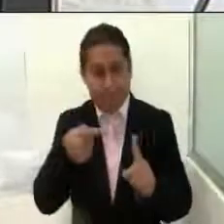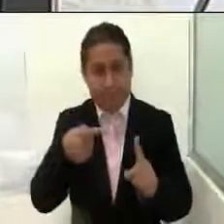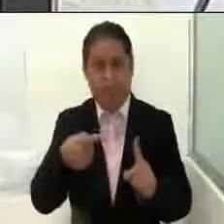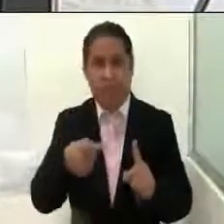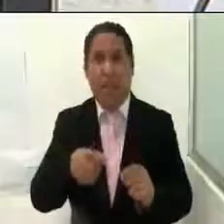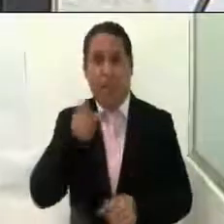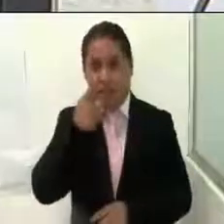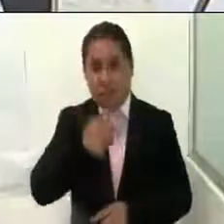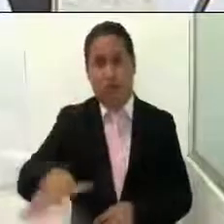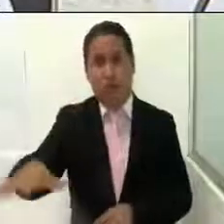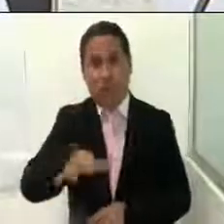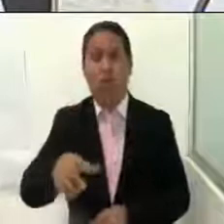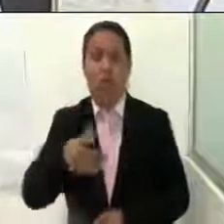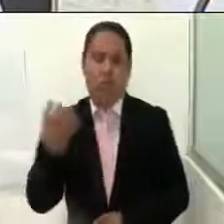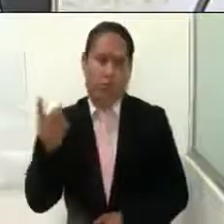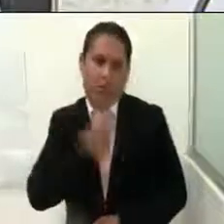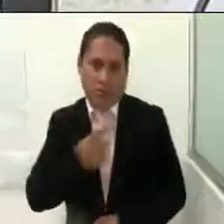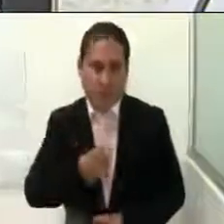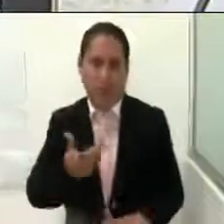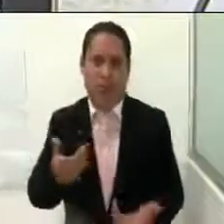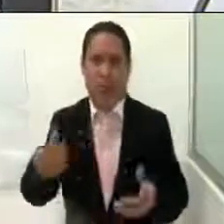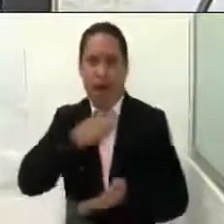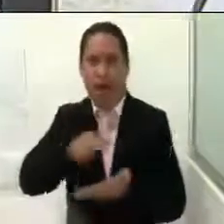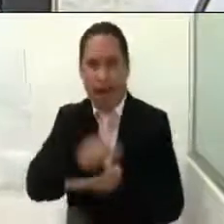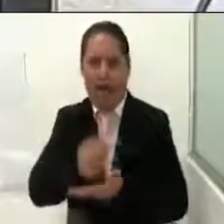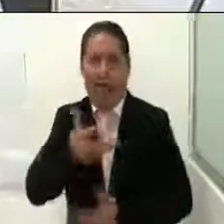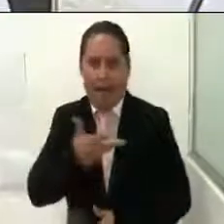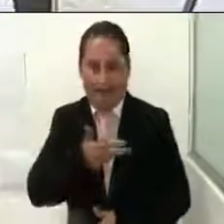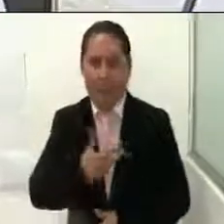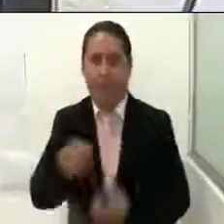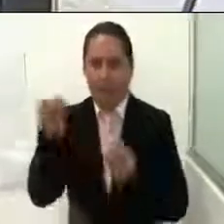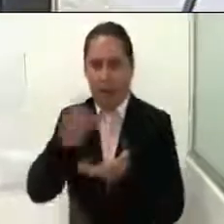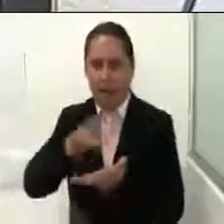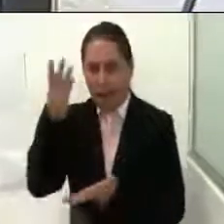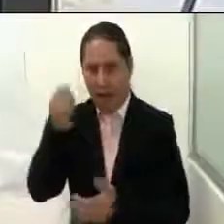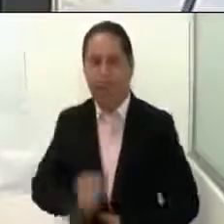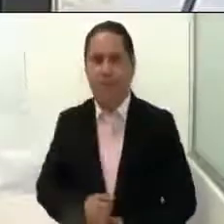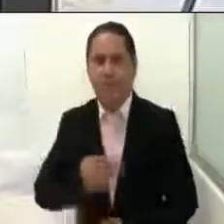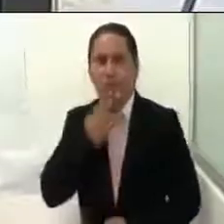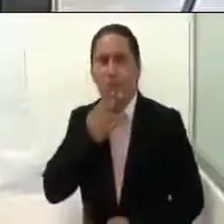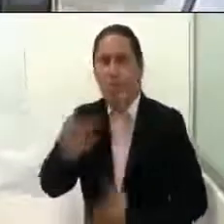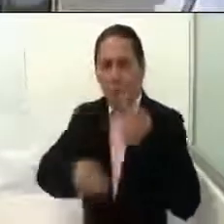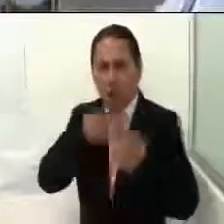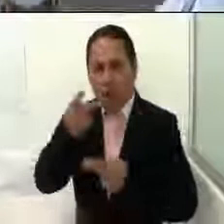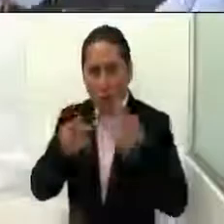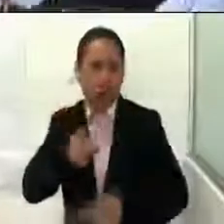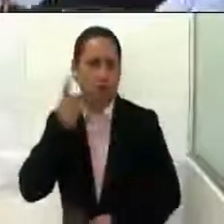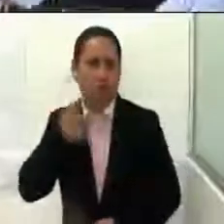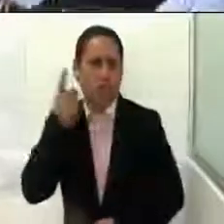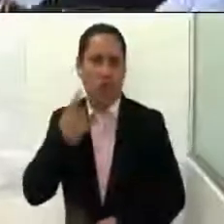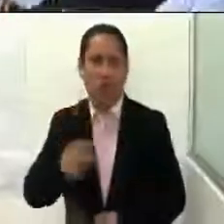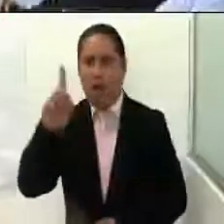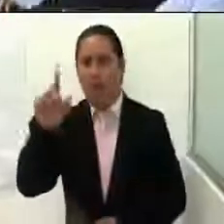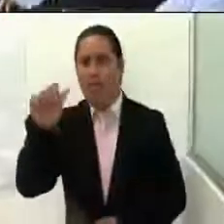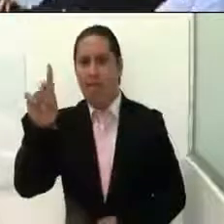de las personas les cuento diputados tiene el uso de la palabra el ciudadano diputado david francisco